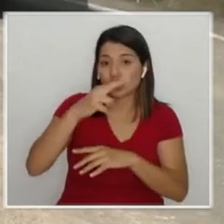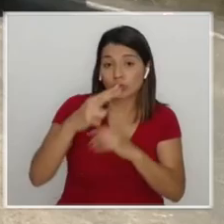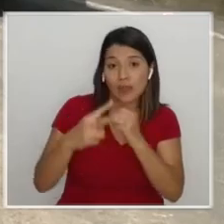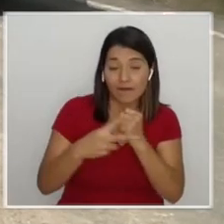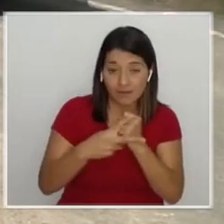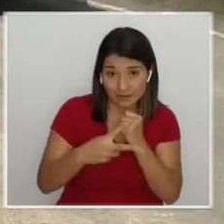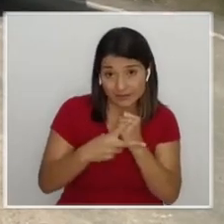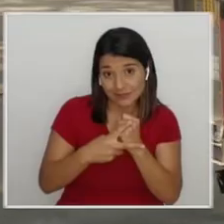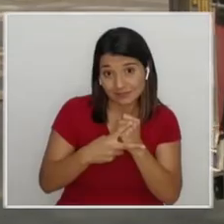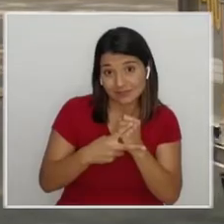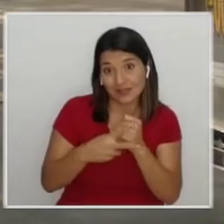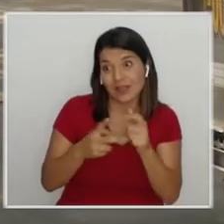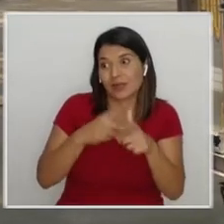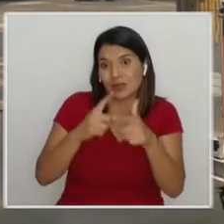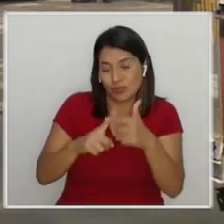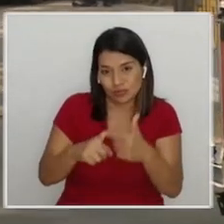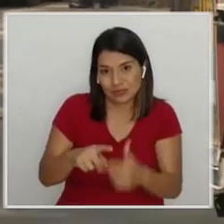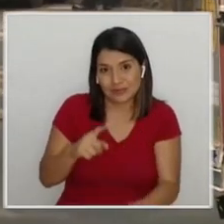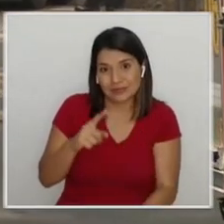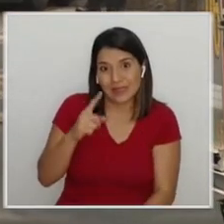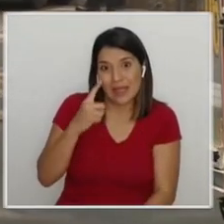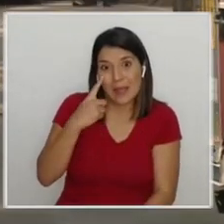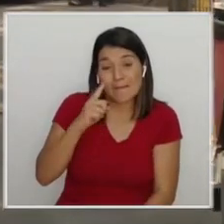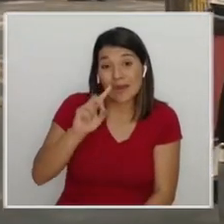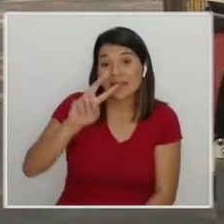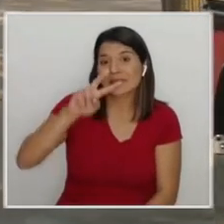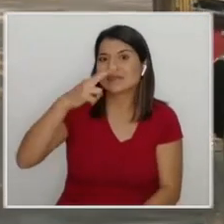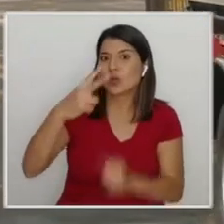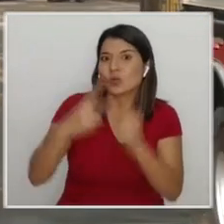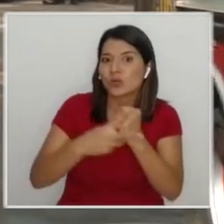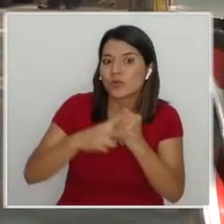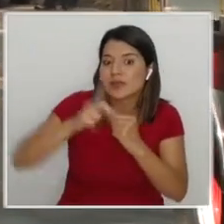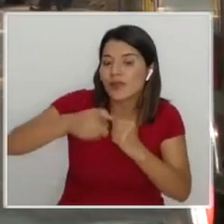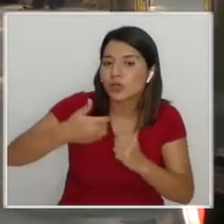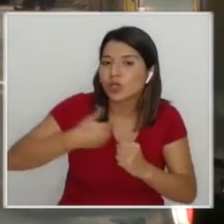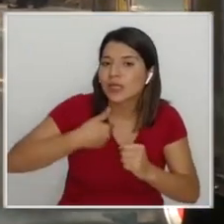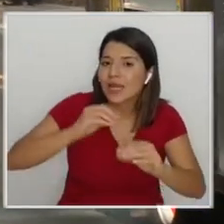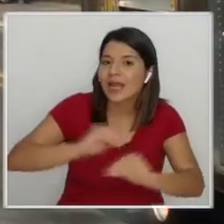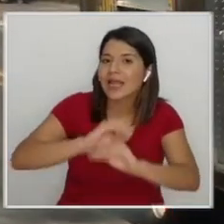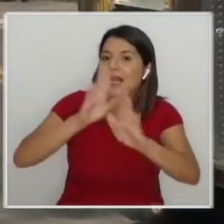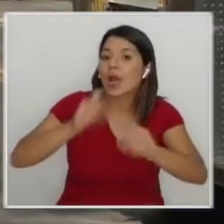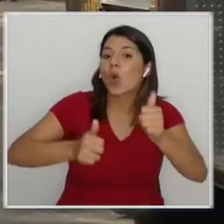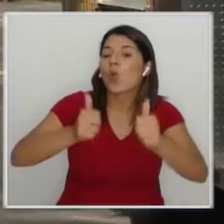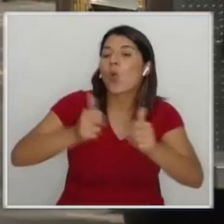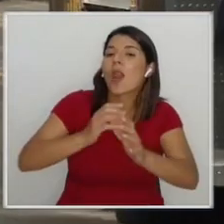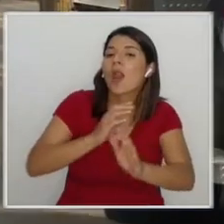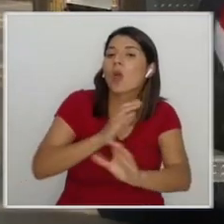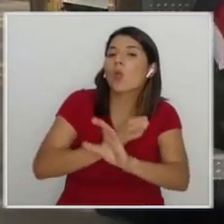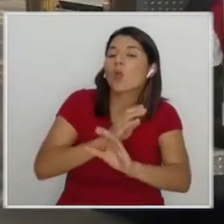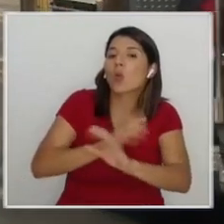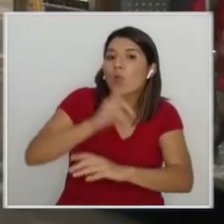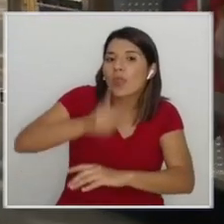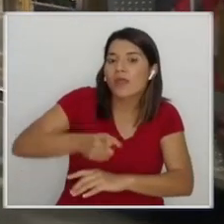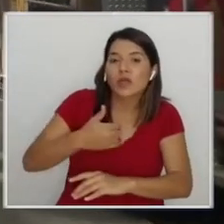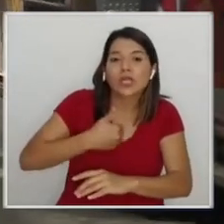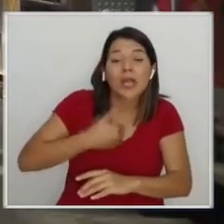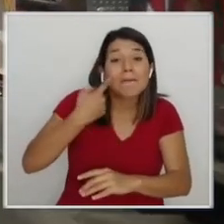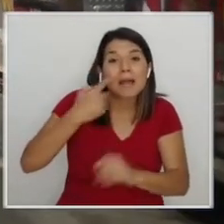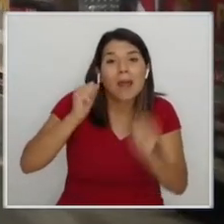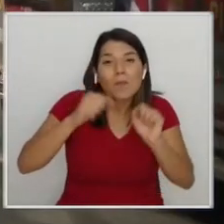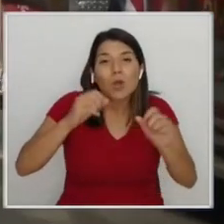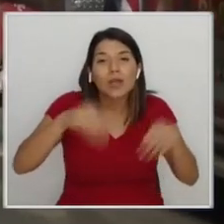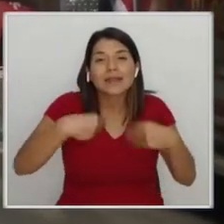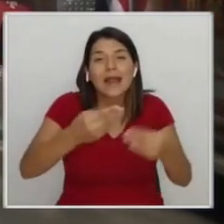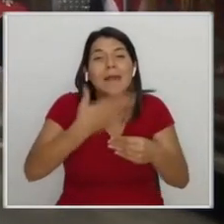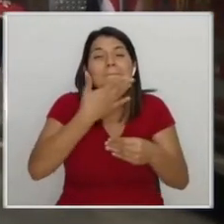teníamos que tener claros cuáles eran las medidas de seguridad que teníamos que tener para darle una mejor atención a las